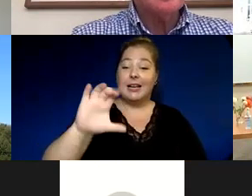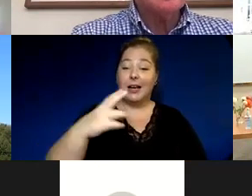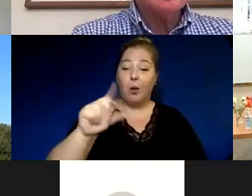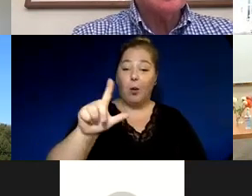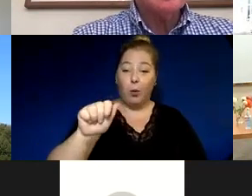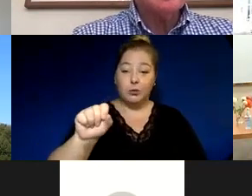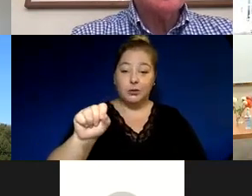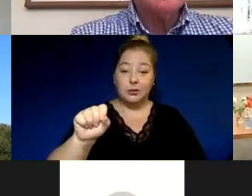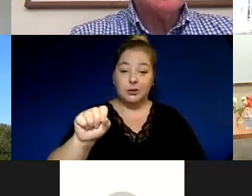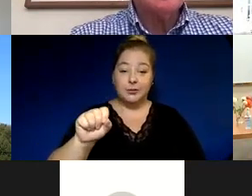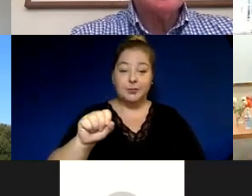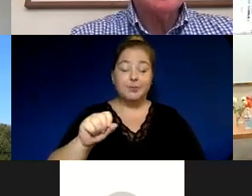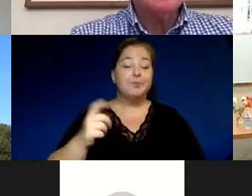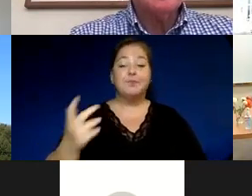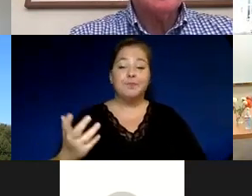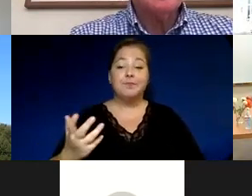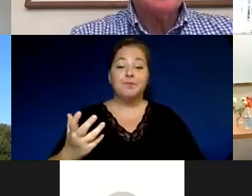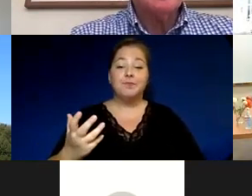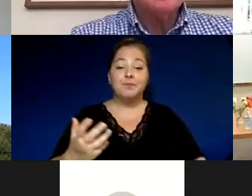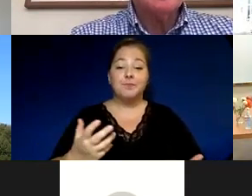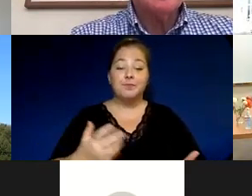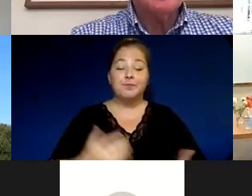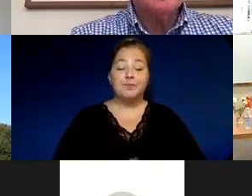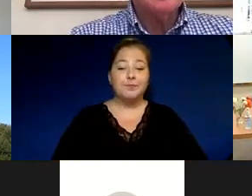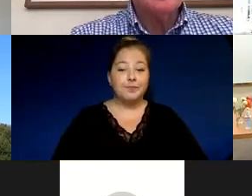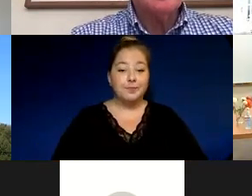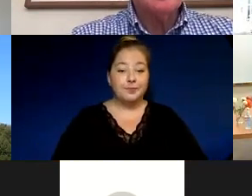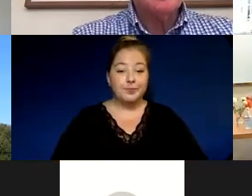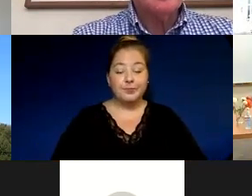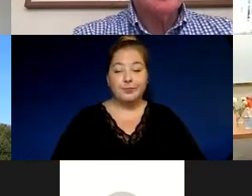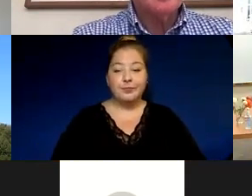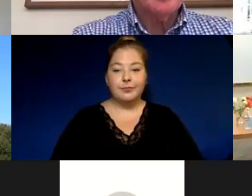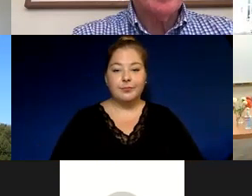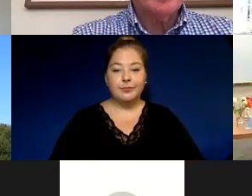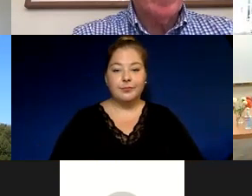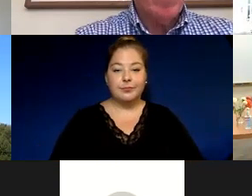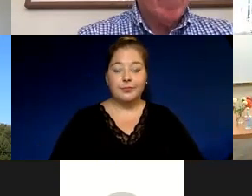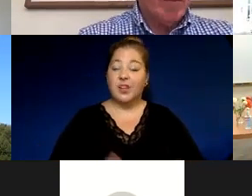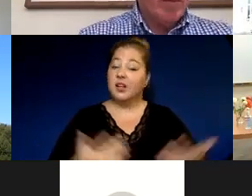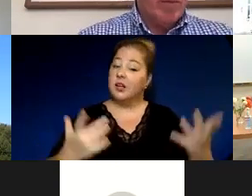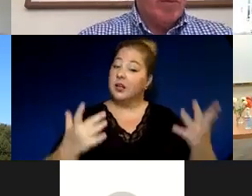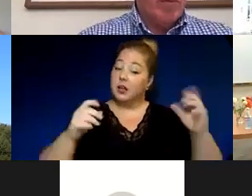cuanto a lo que está sucediendo en este momento. Bueno, las cosas se están viendo bastante bien esta tarde.